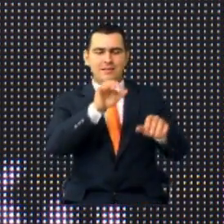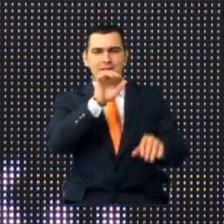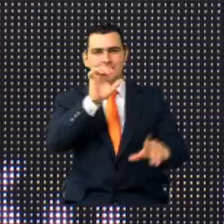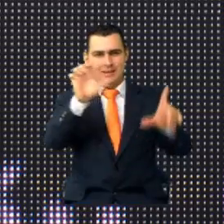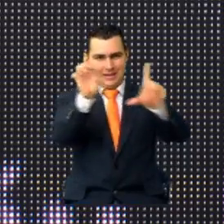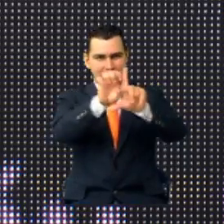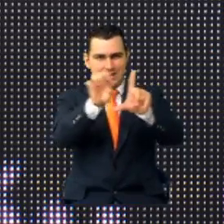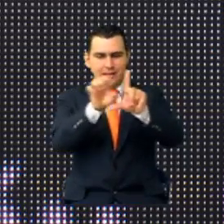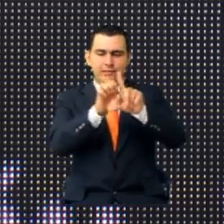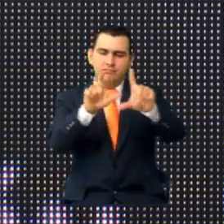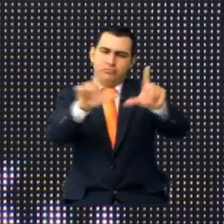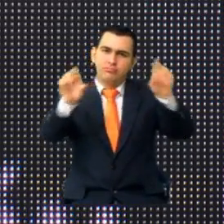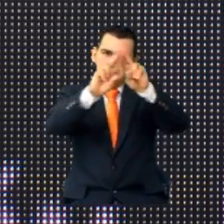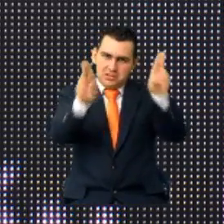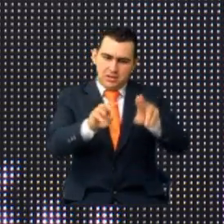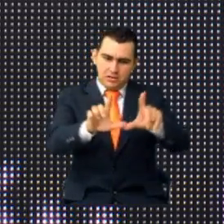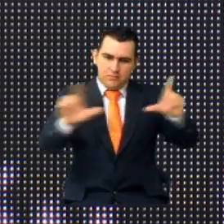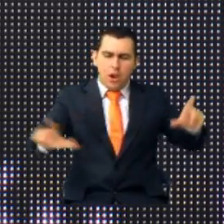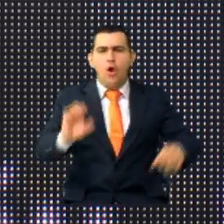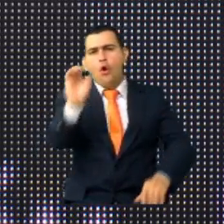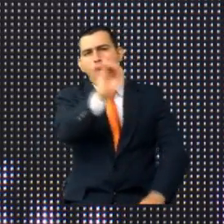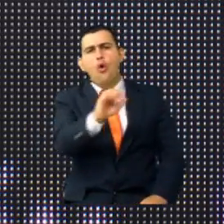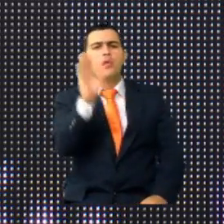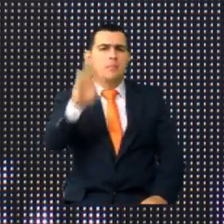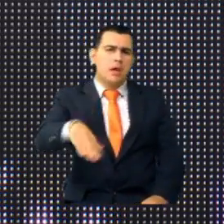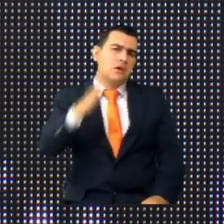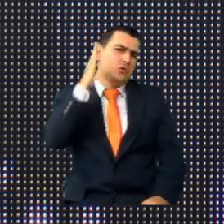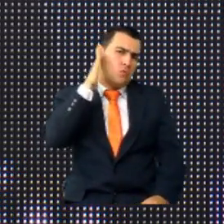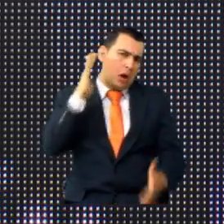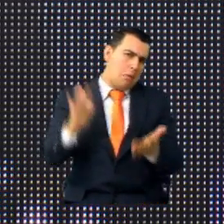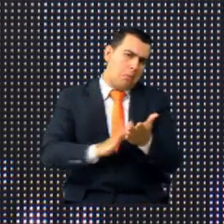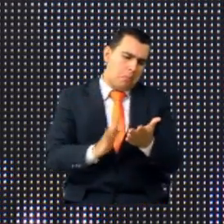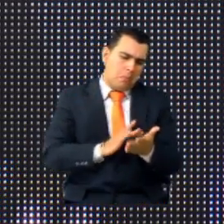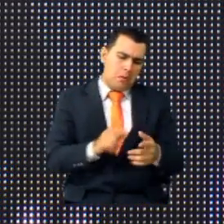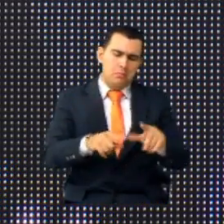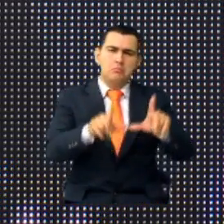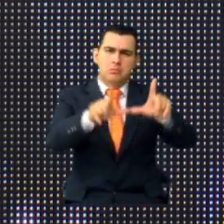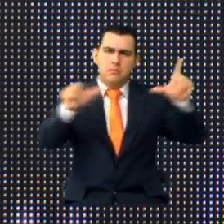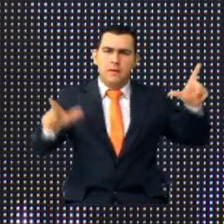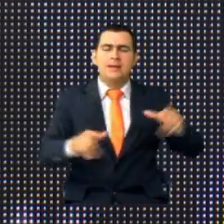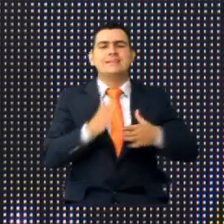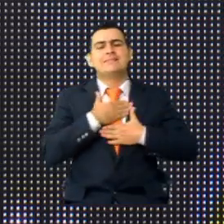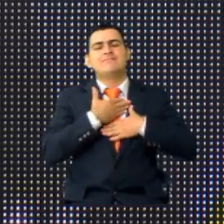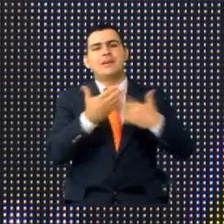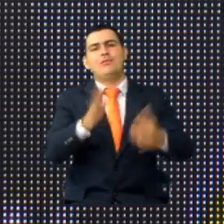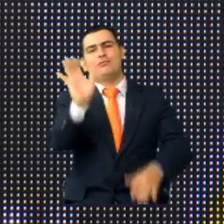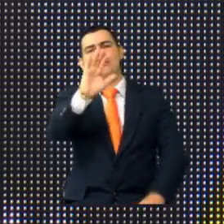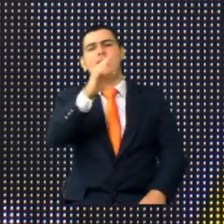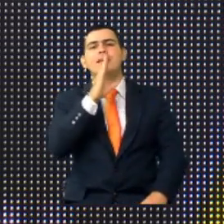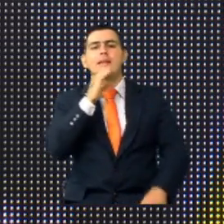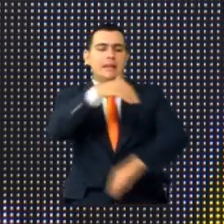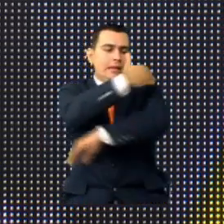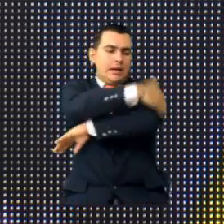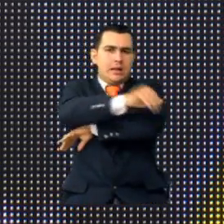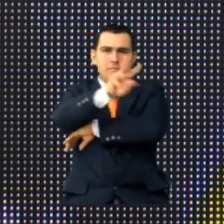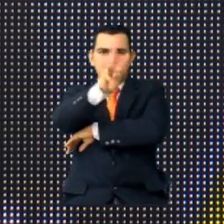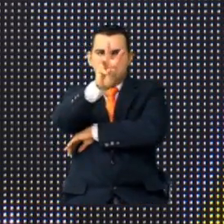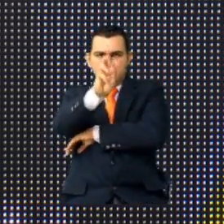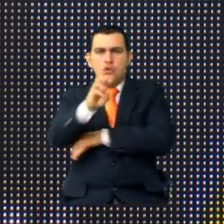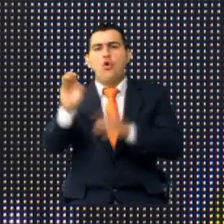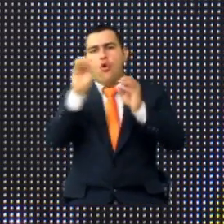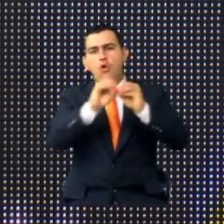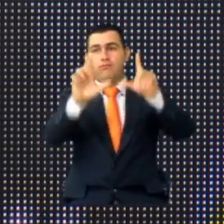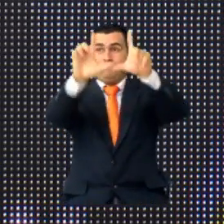www.enlacetelevisión.com. Asimismo, lo pueden realizar a través de sus dispositivos tipo Android. Saludamos a quienes nos ven en la carrera 28 y en el Parque de la Vida, gracias a las